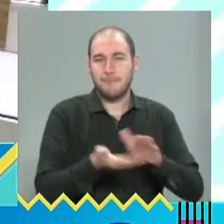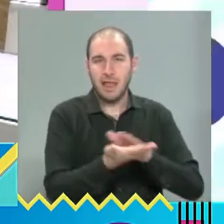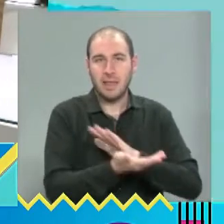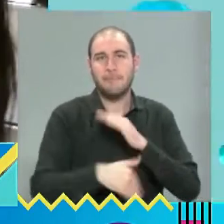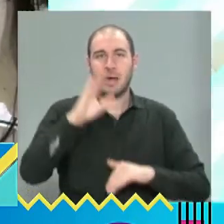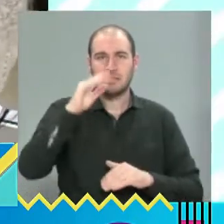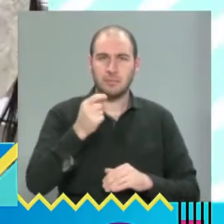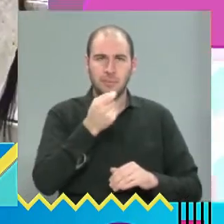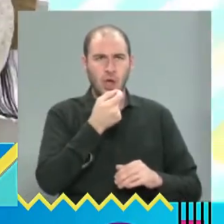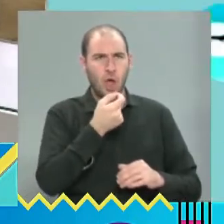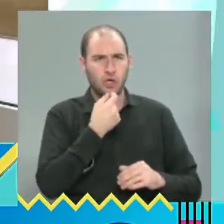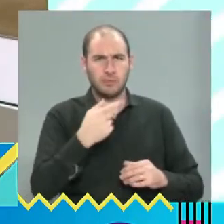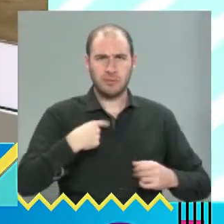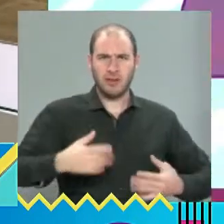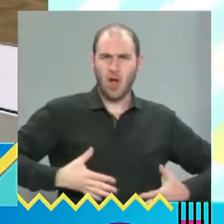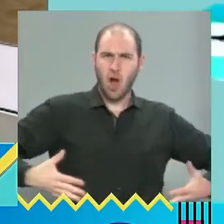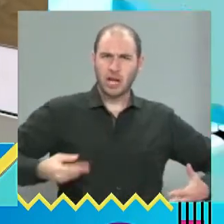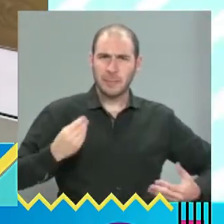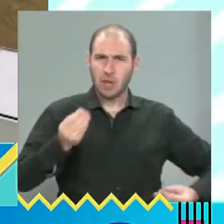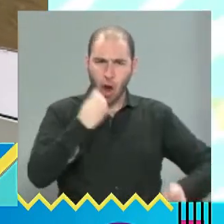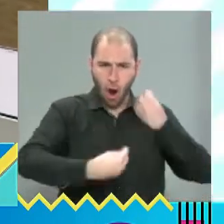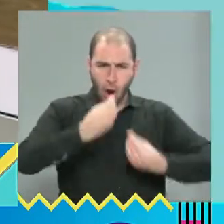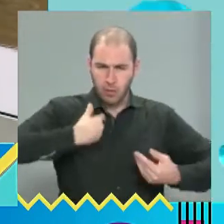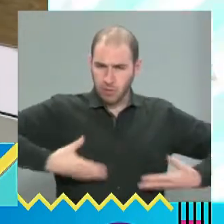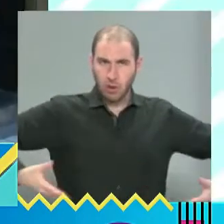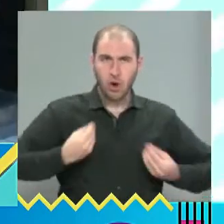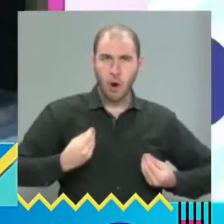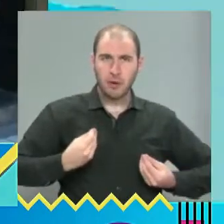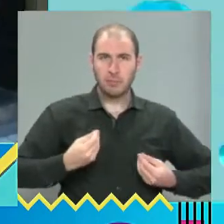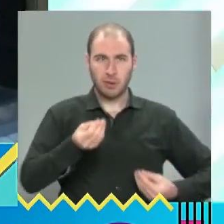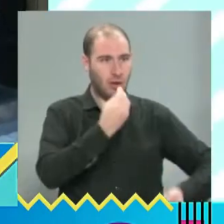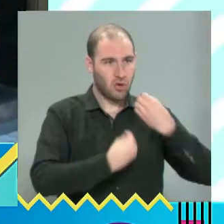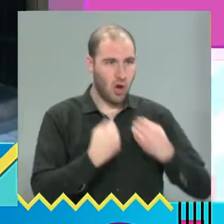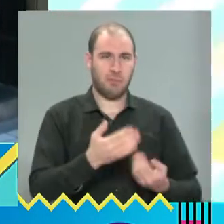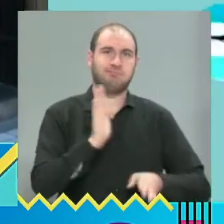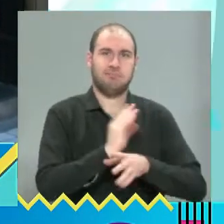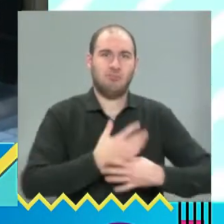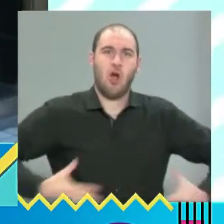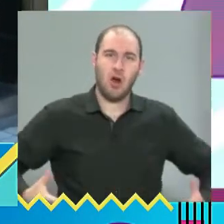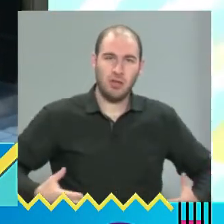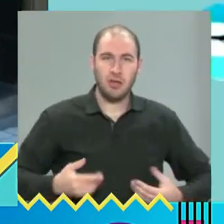diciendo, che, yo no estoy que engordo, no sé qué pasa, y estoy todo el día comiendo. Si estás comiendo, vas a engordar. Bueno,